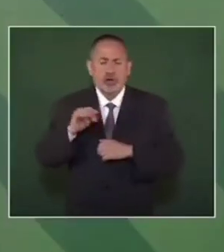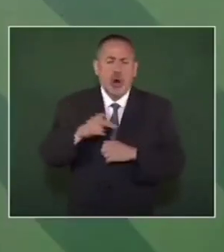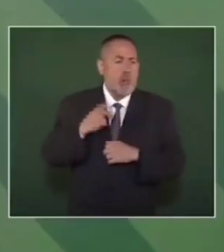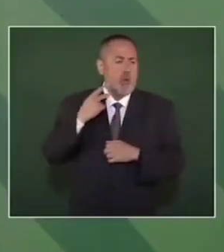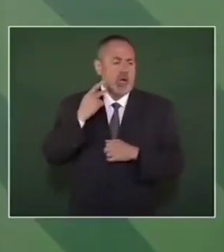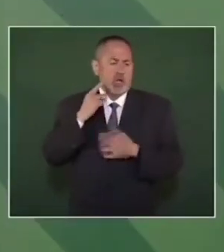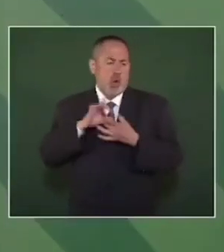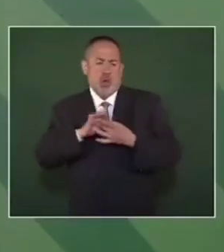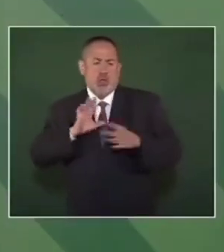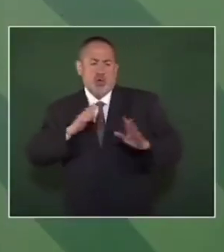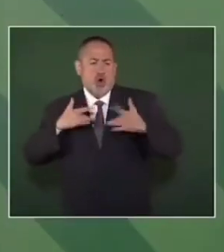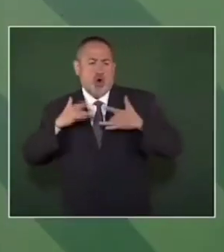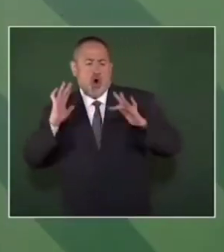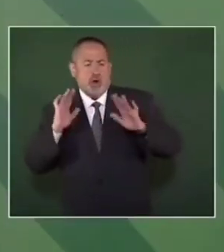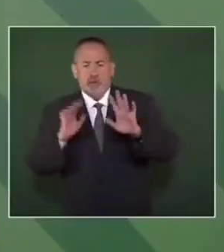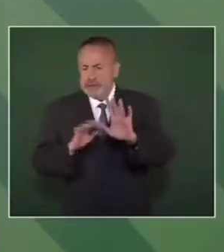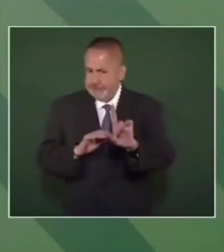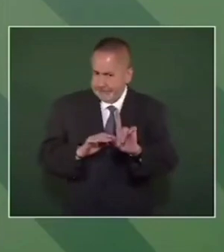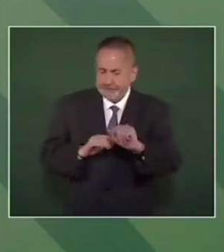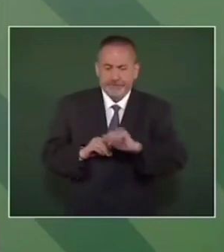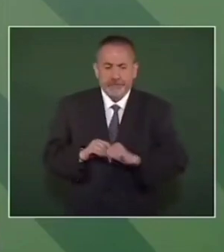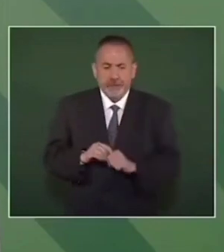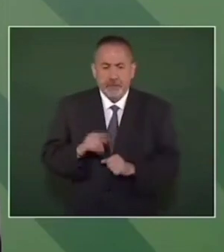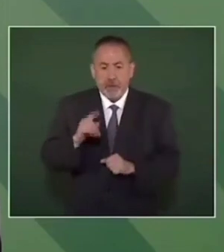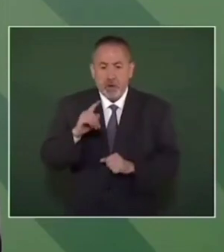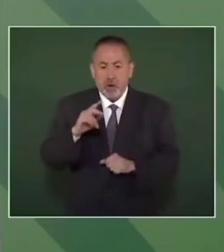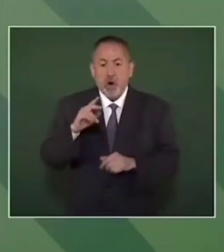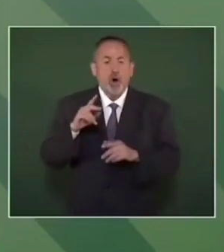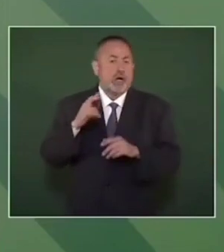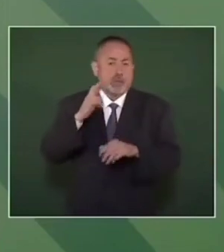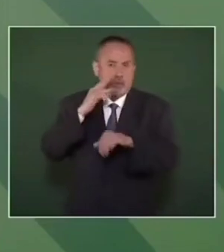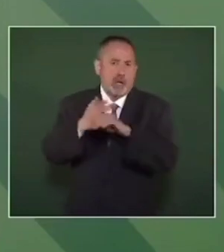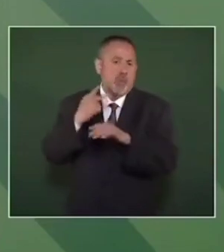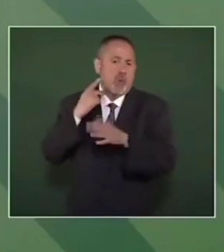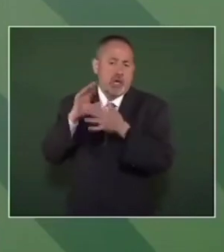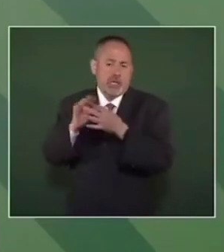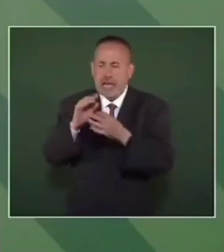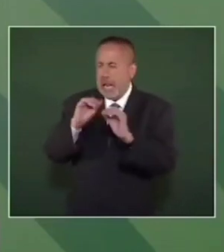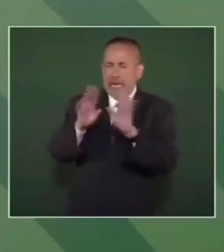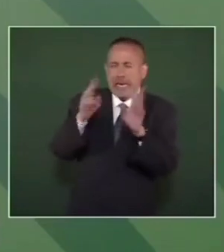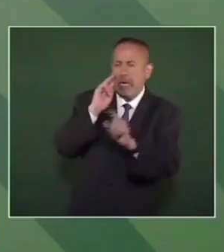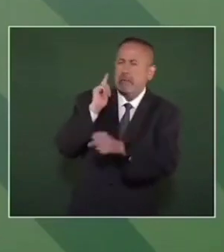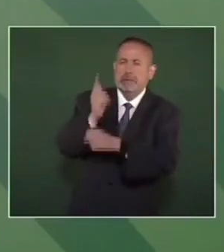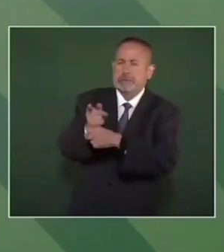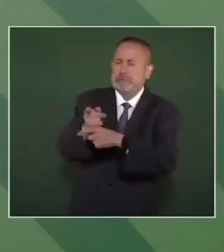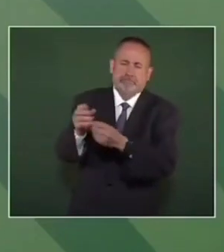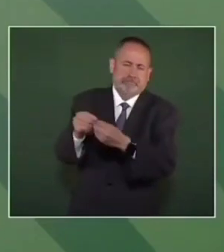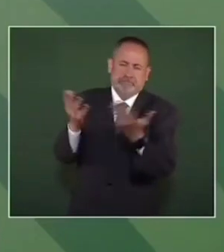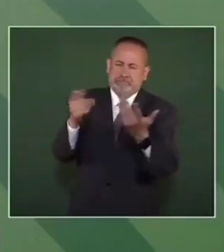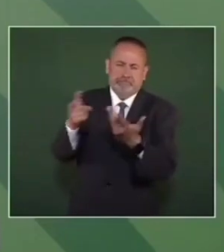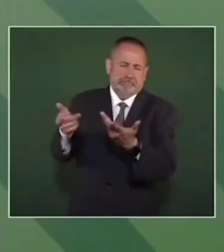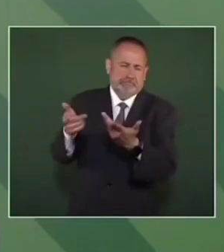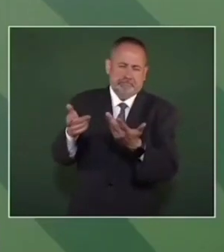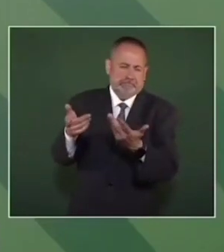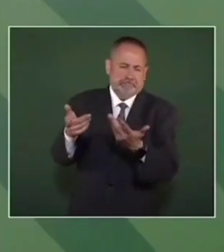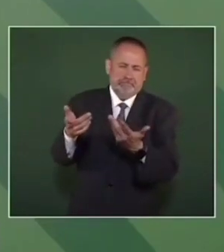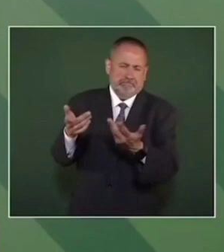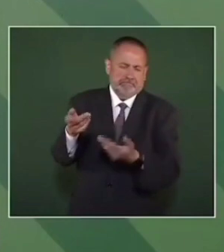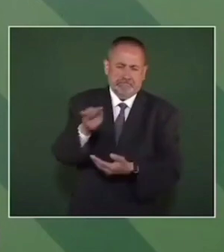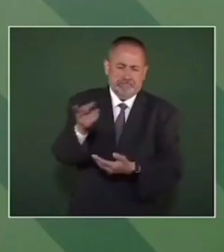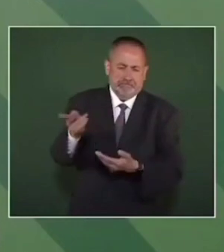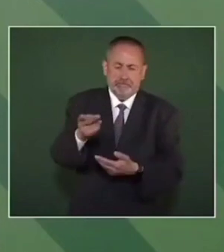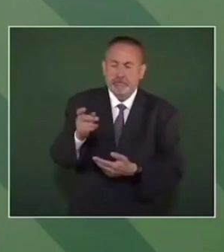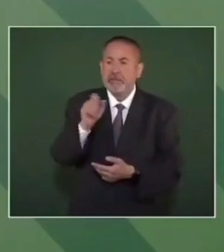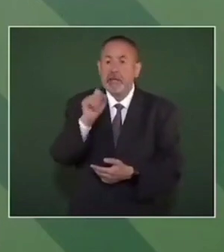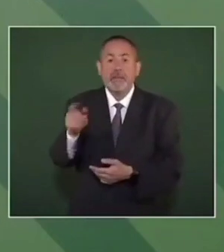evidentes pero no solamente hay responsabilidades políticas evidentes sino también hay este